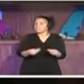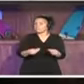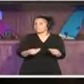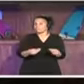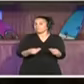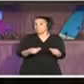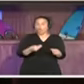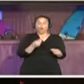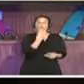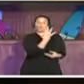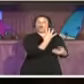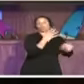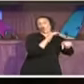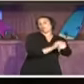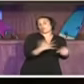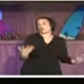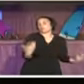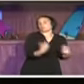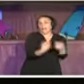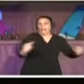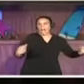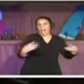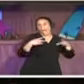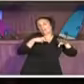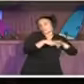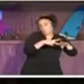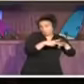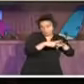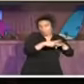cuatro coleguitas, los mayores accionistas.